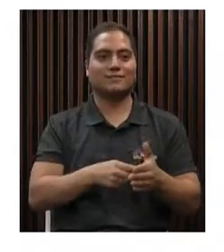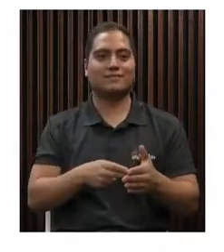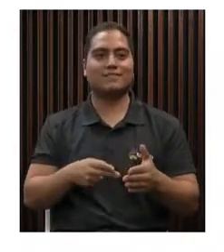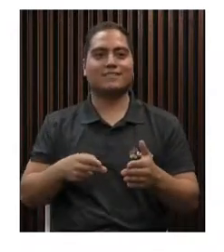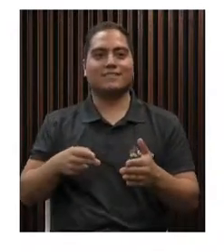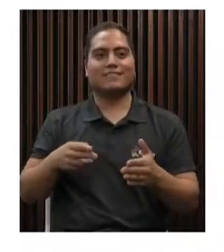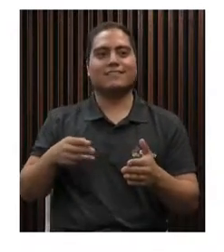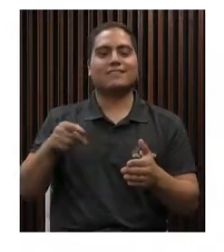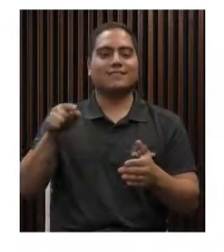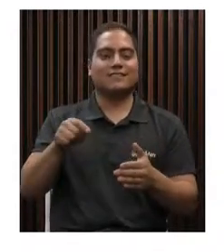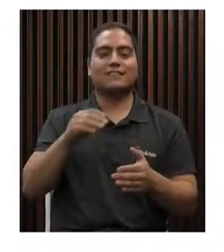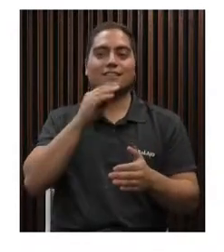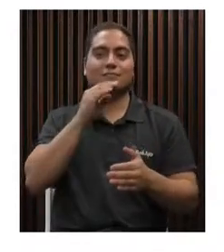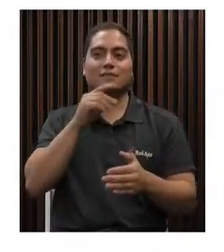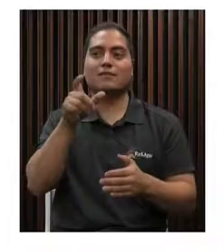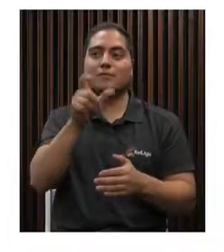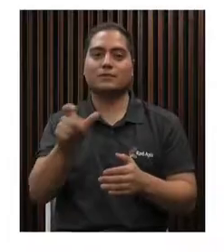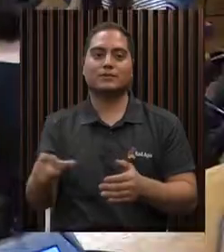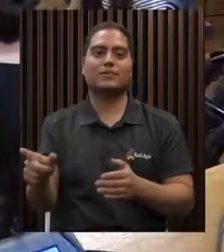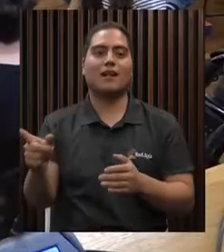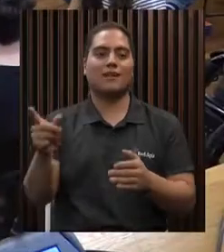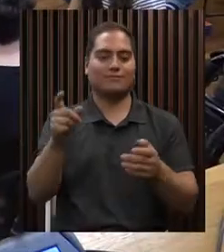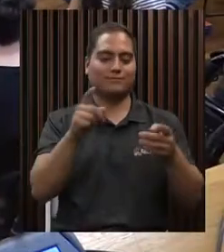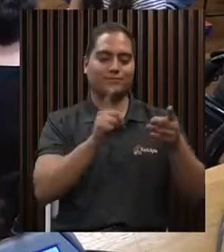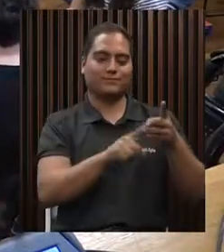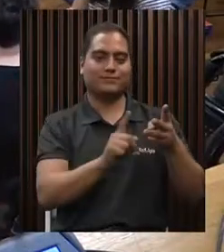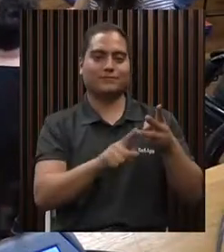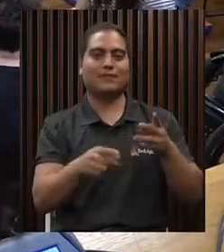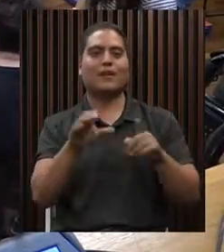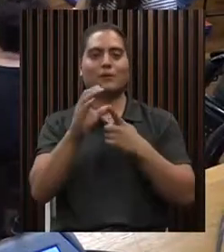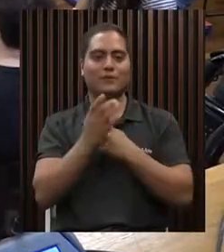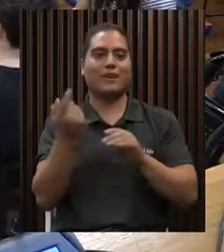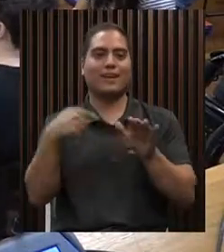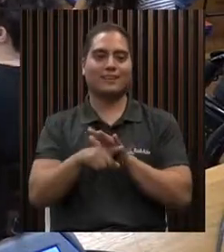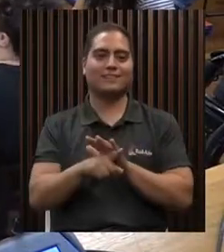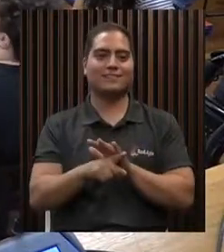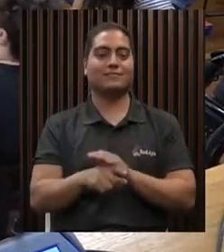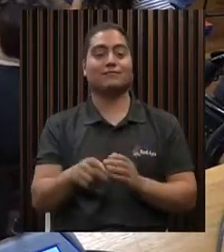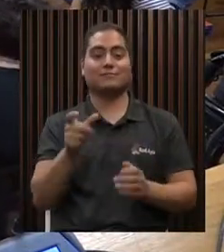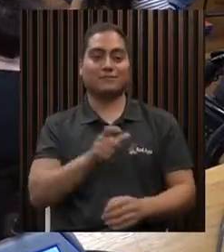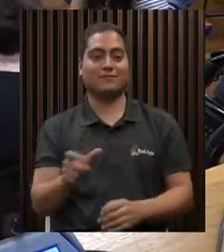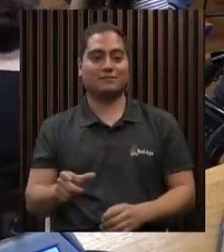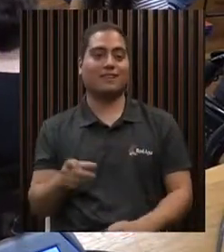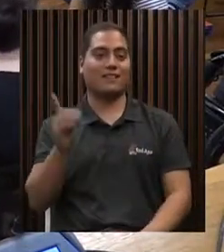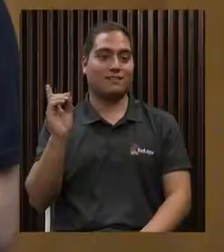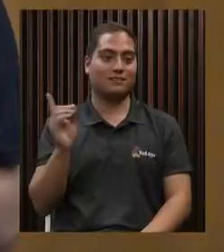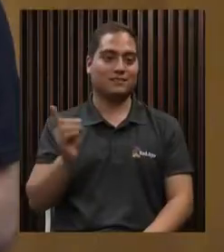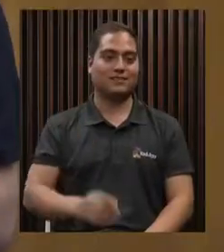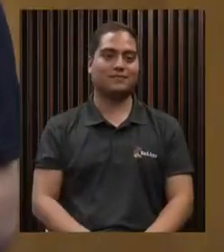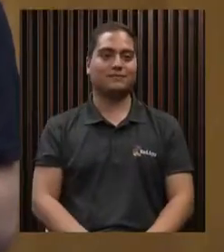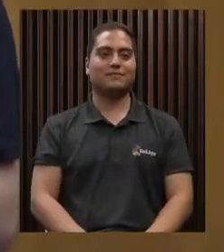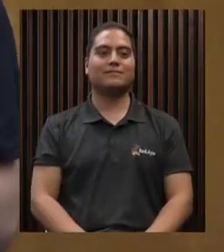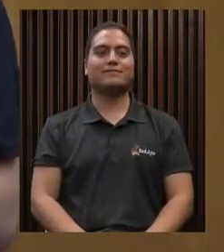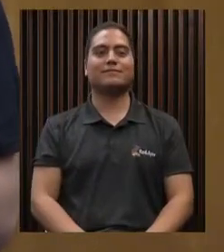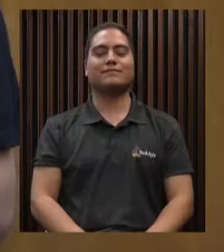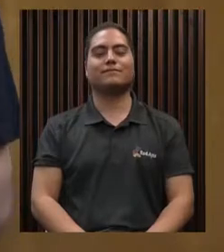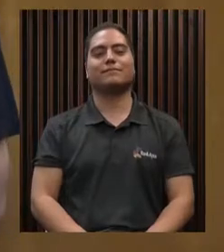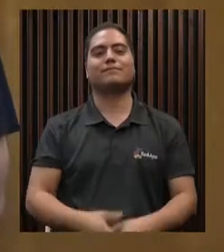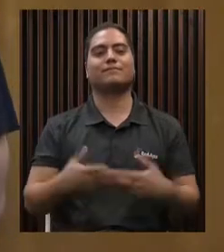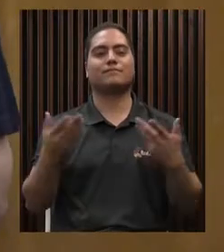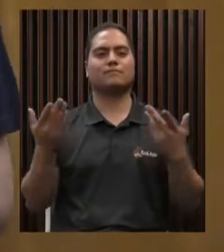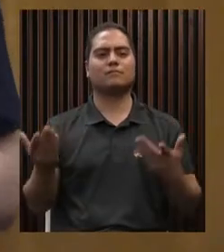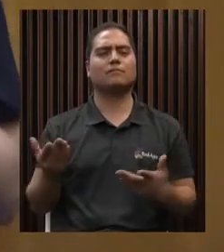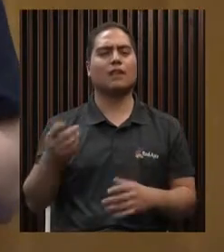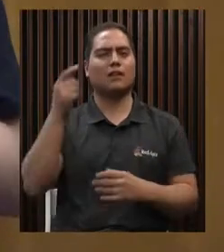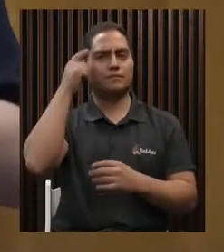los miembros del personal dentro de las instituciones culturales, la persona que tiene discapacidad, ¿cierto? En términos de públicos, de audiencia,